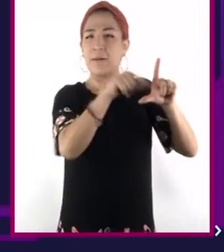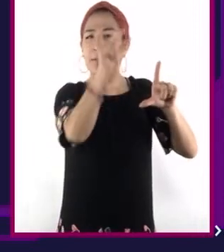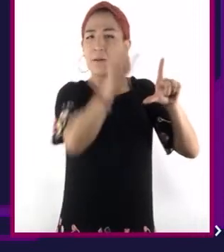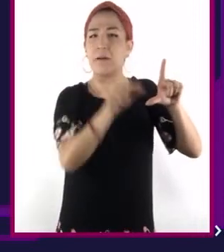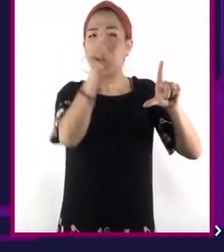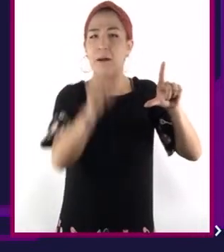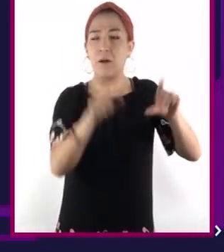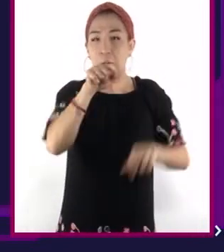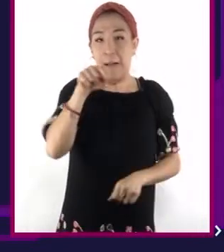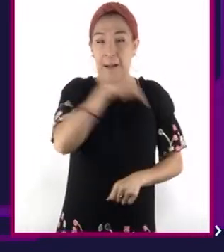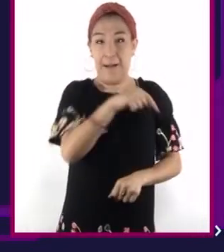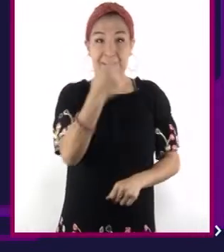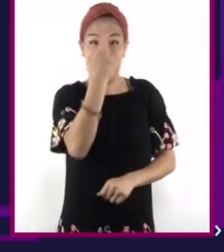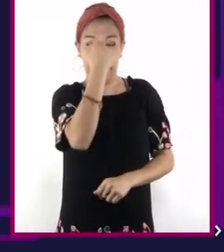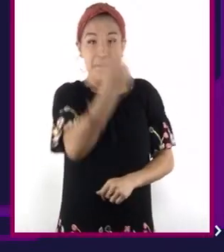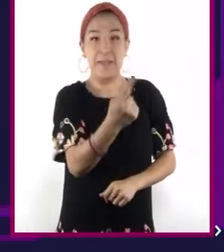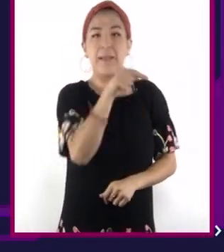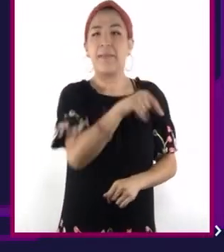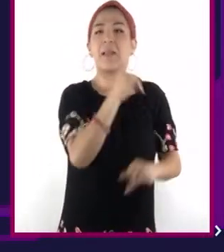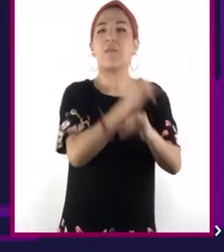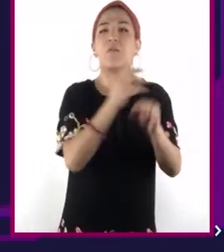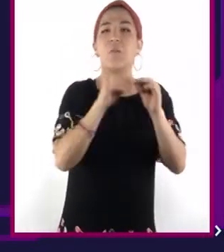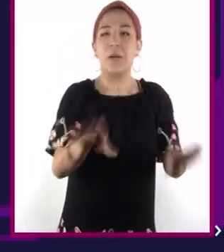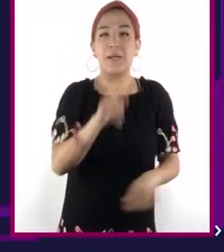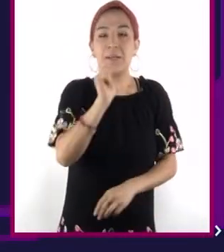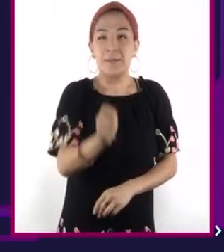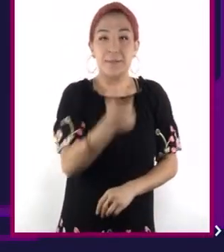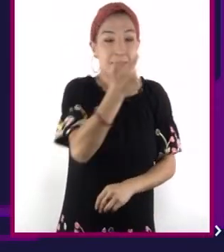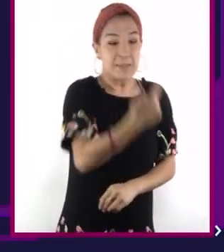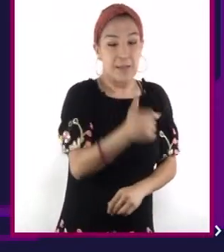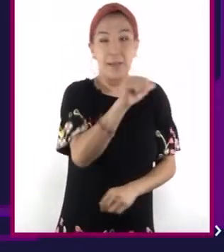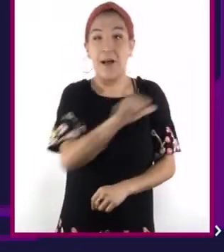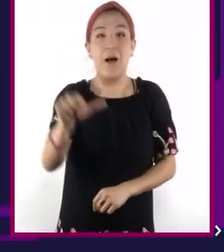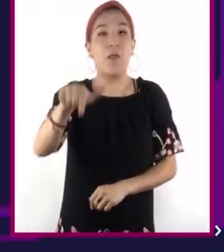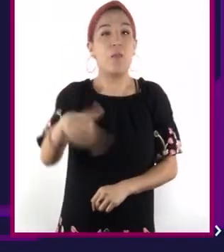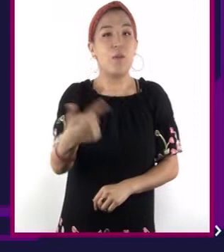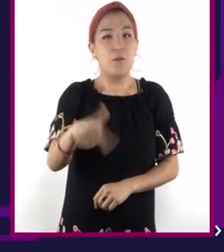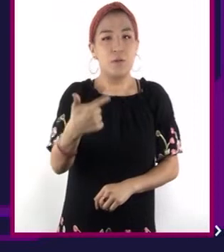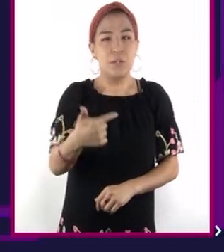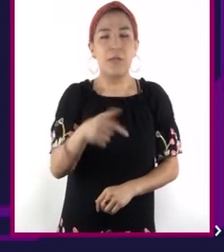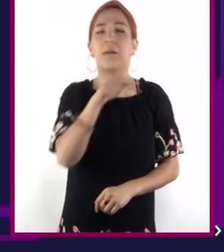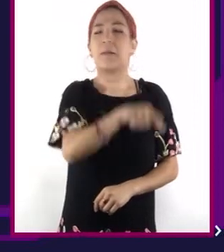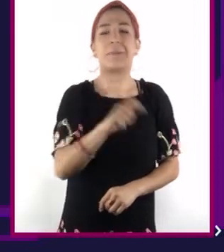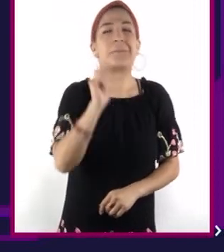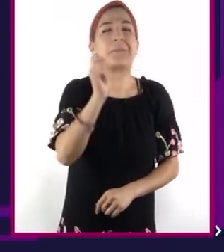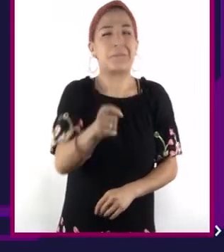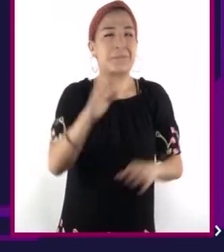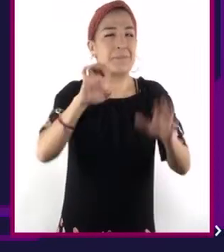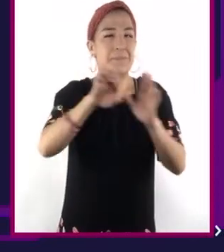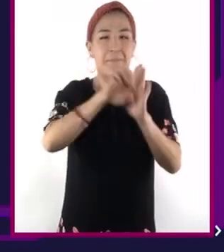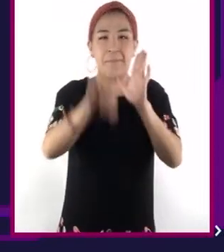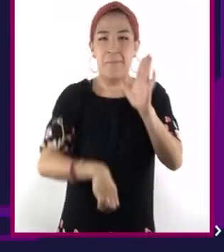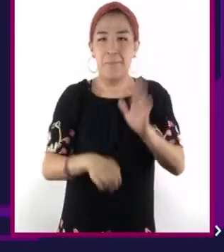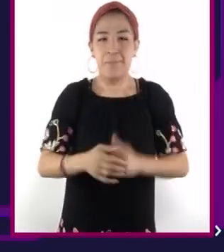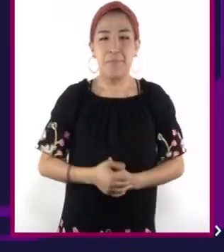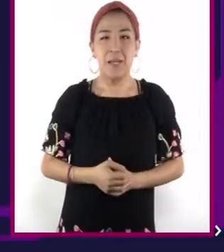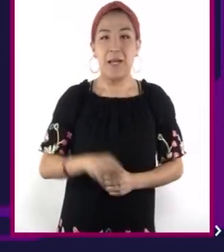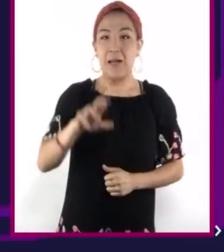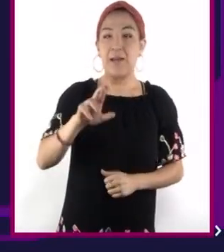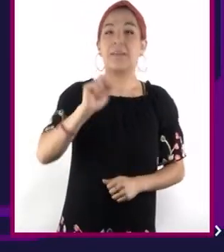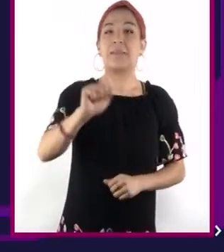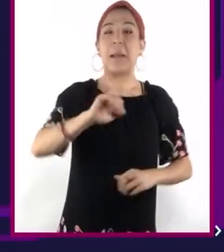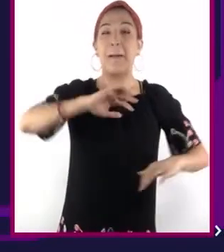secuencia inventada los datos corren de 7 a 12. Esto quiere decir que el rango es de